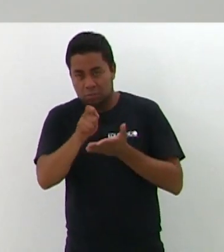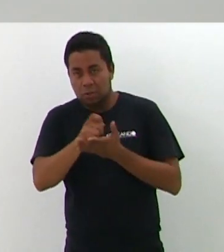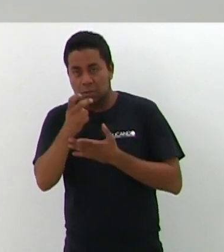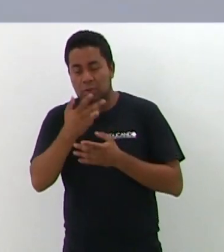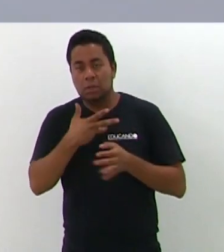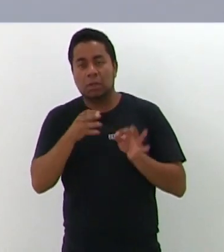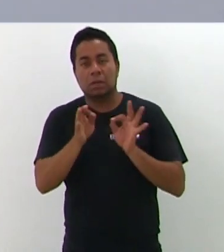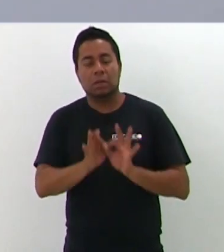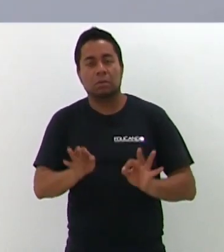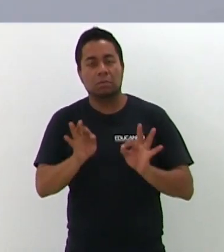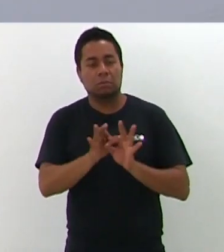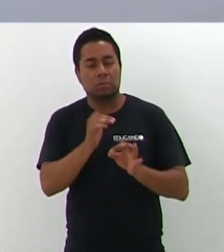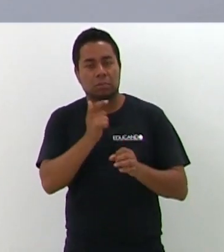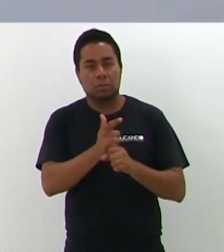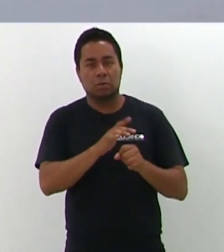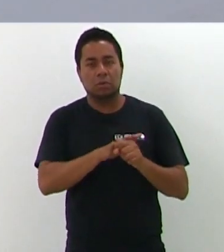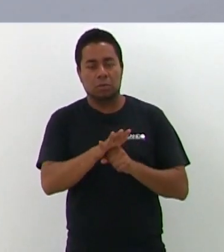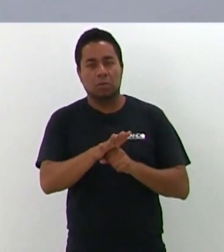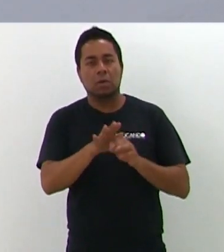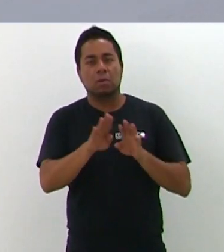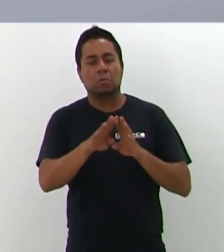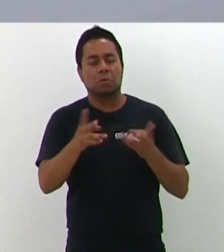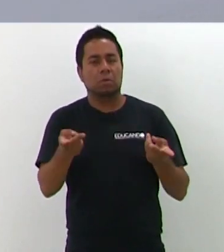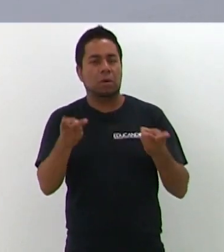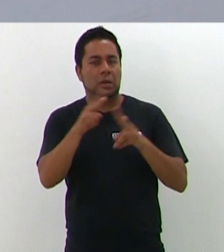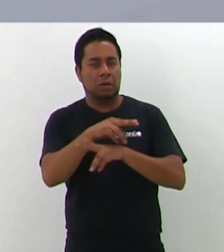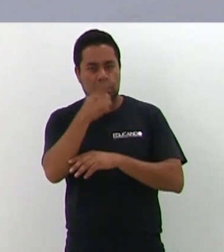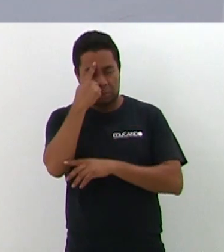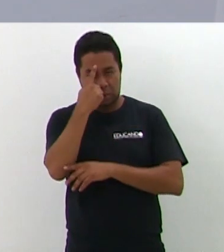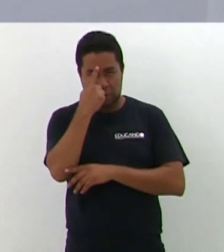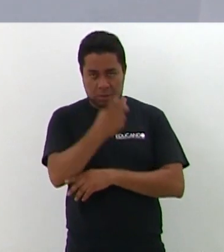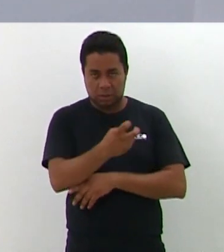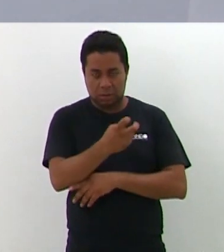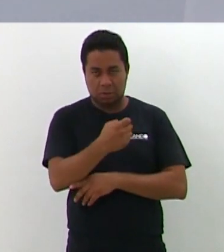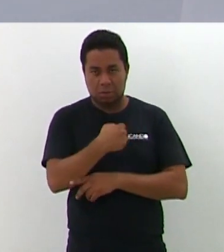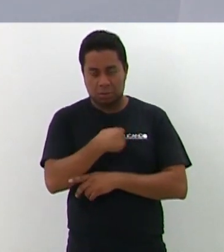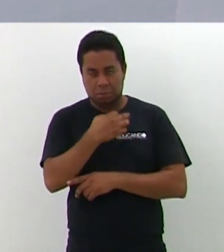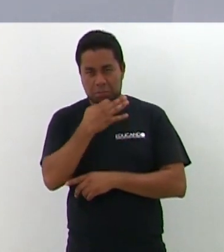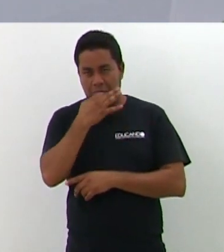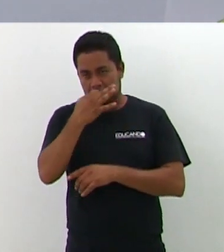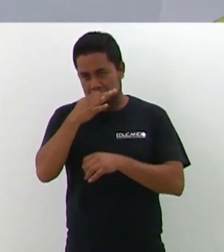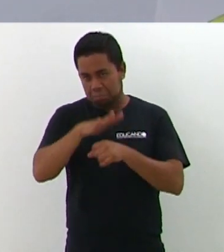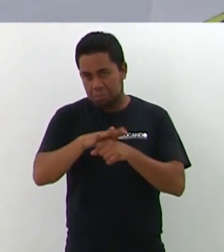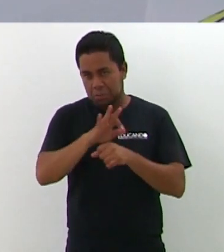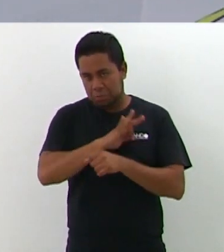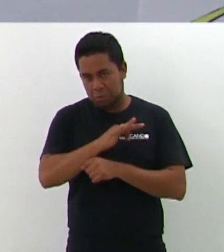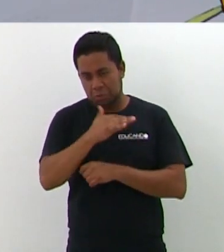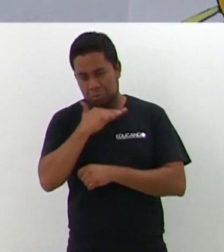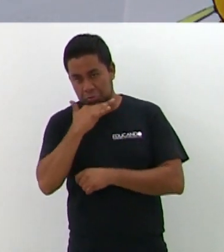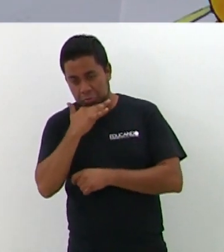Por eso es importante que reconozcamos la relación contraria entre ellas, porque no es lo mismo decir estoy limpio que estoy sucio,